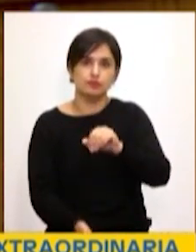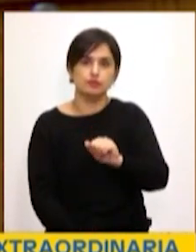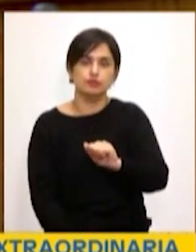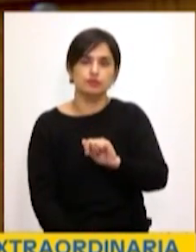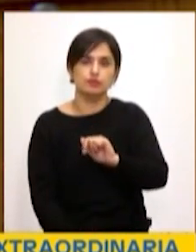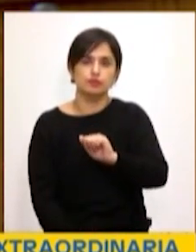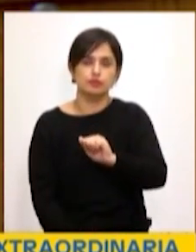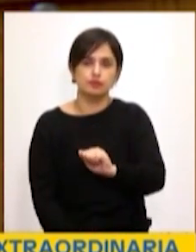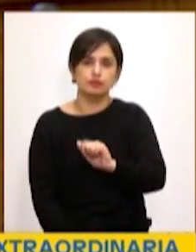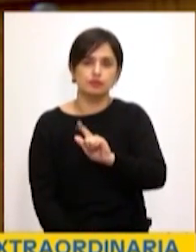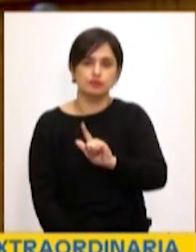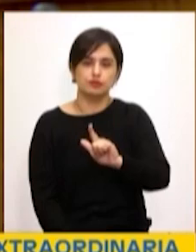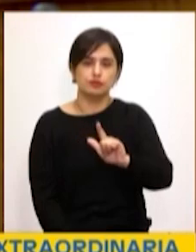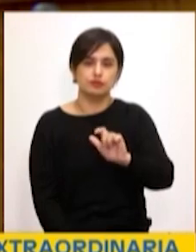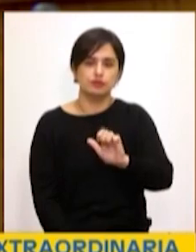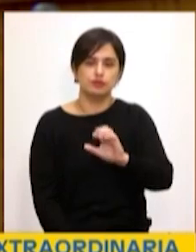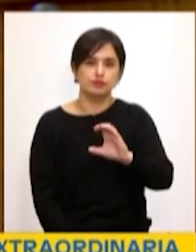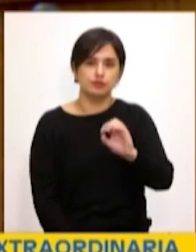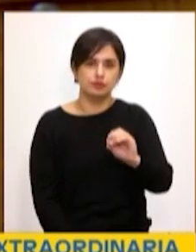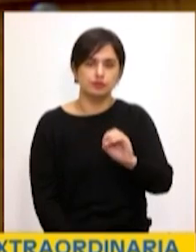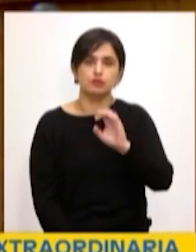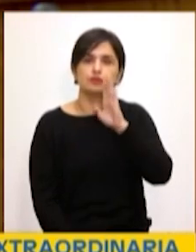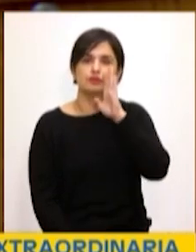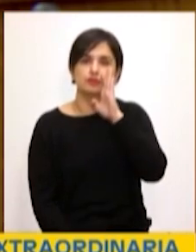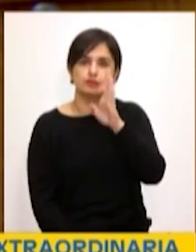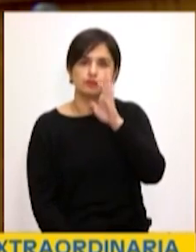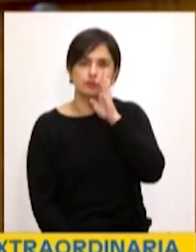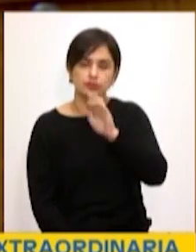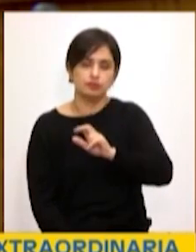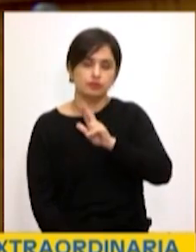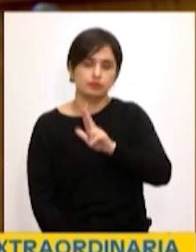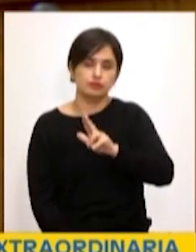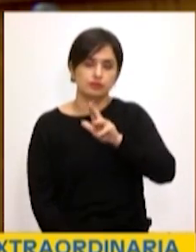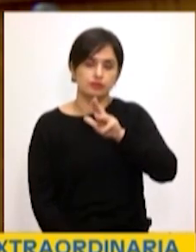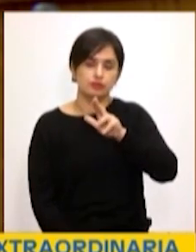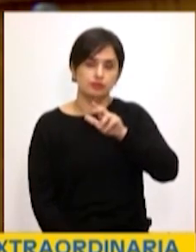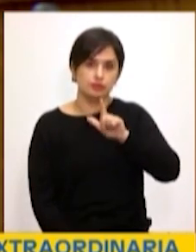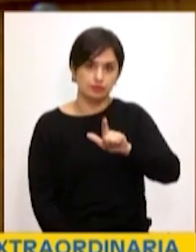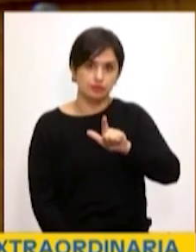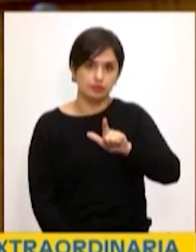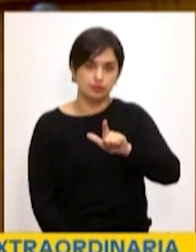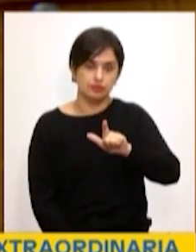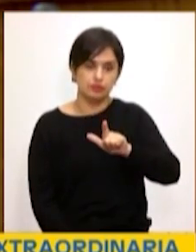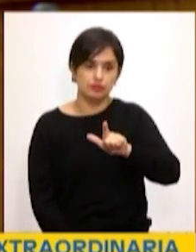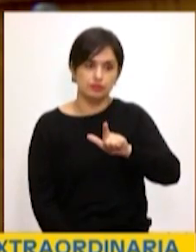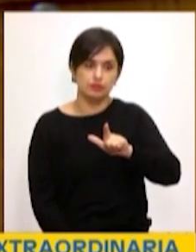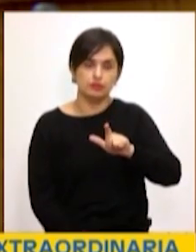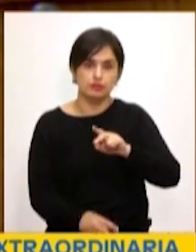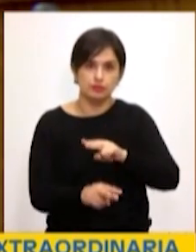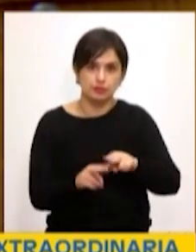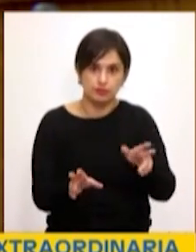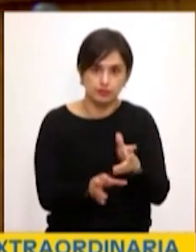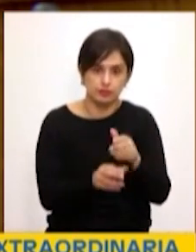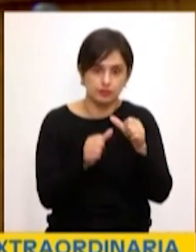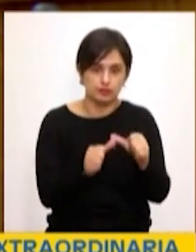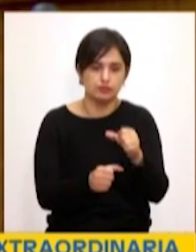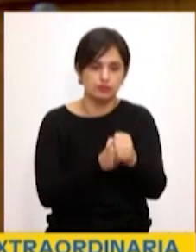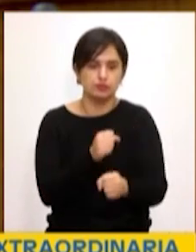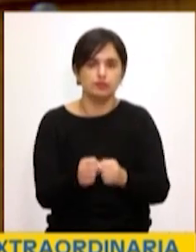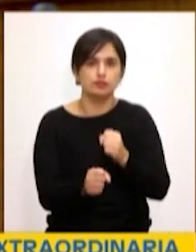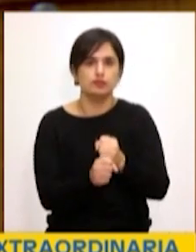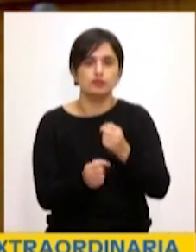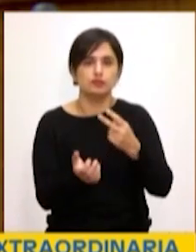araucanía en el B bío hubo 87 ataques durante el año 2023 mientras que en la araucanía